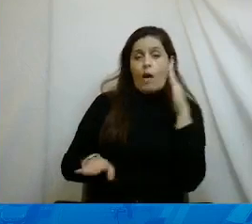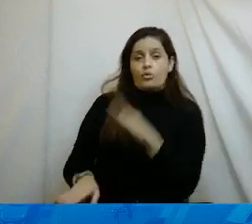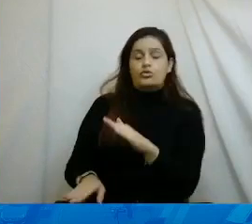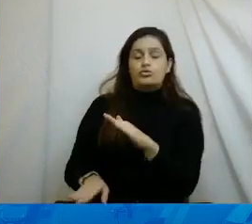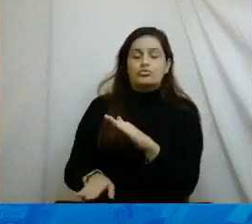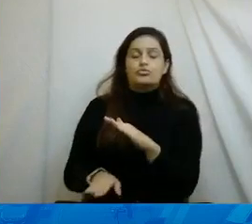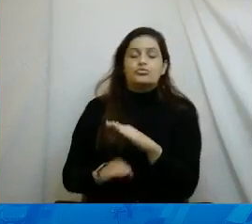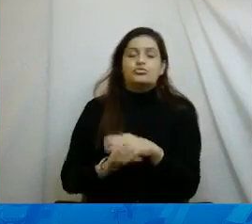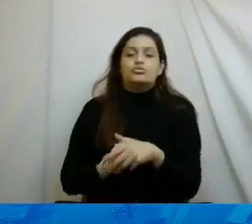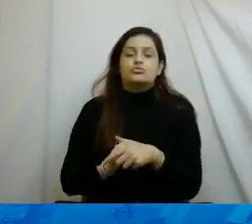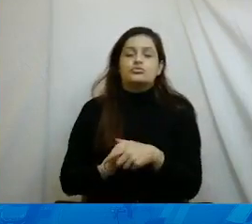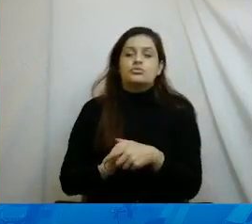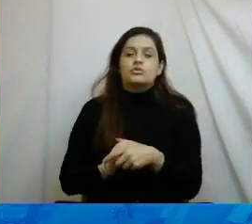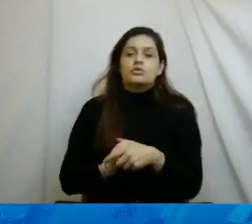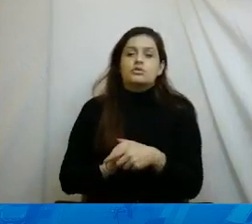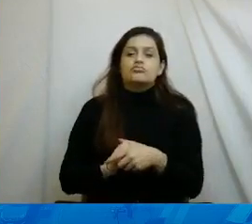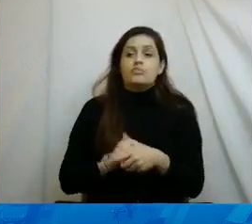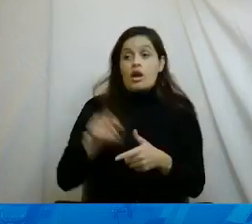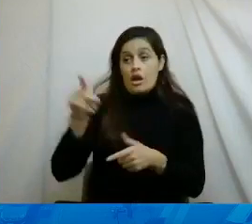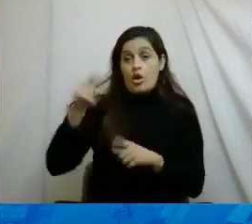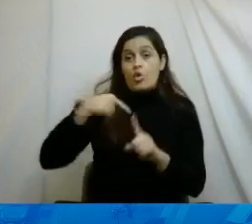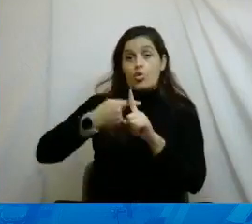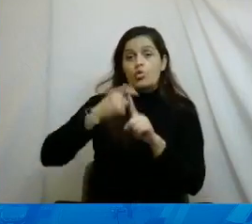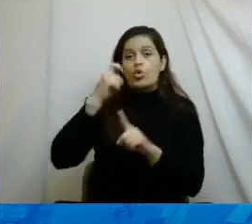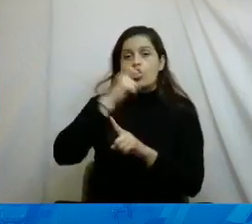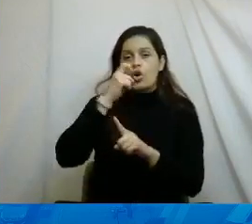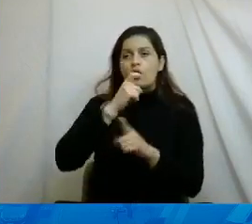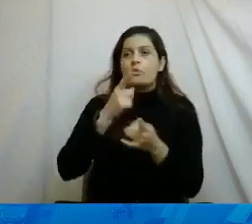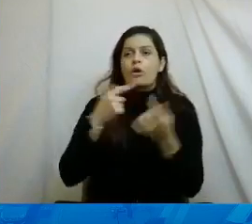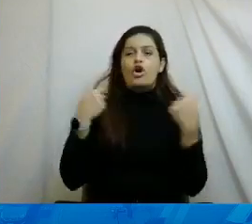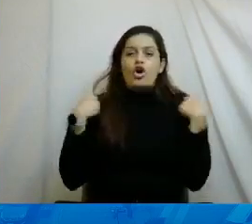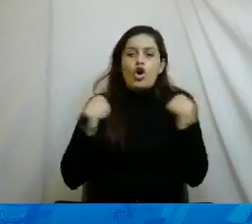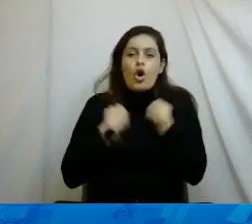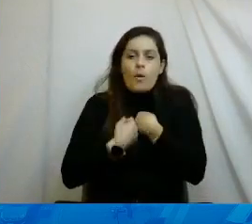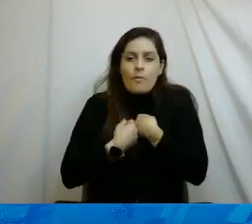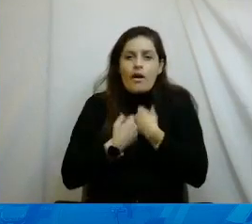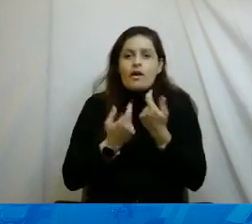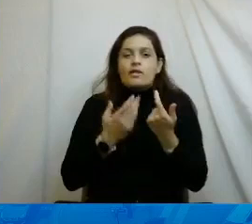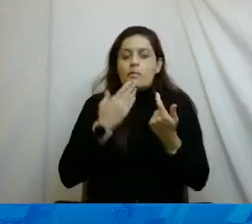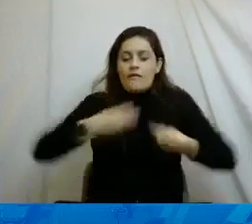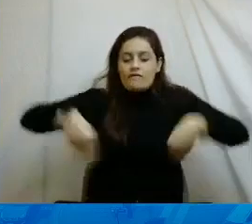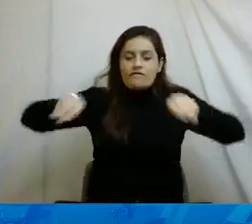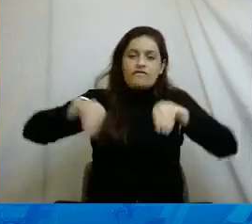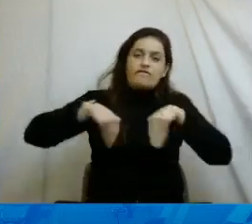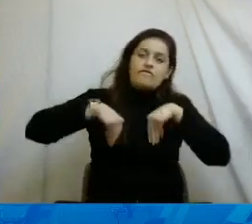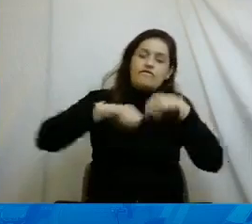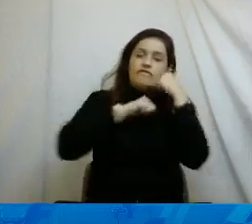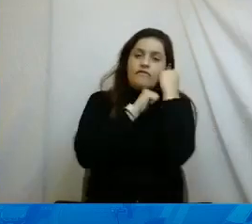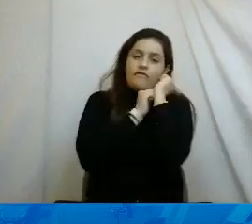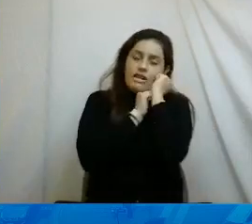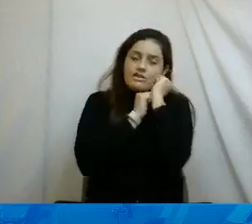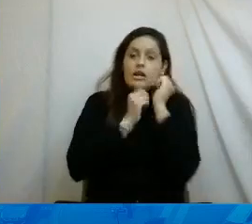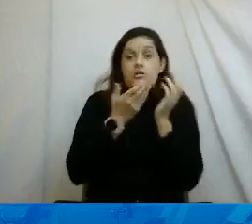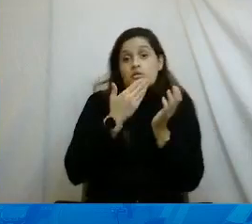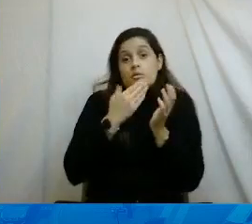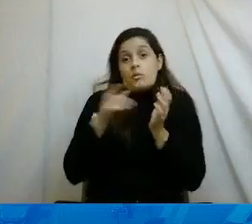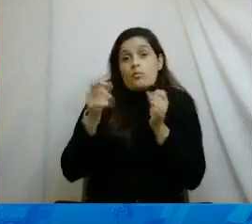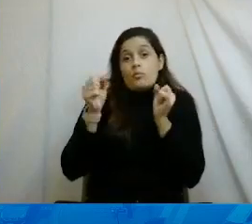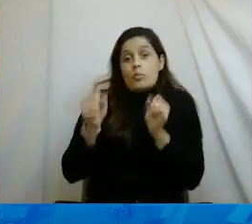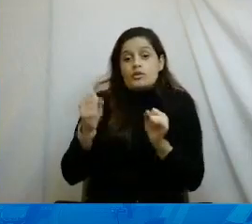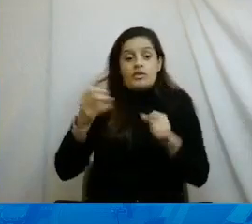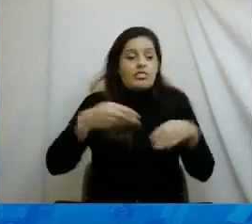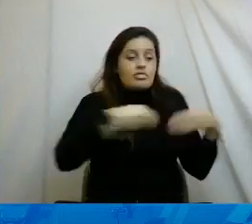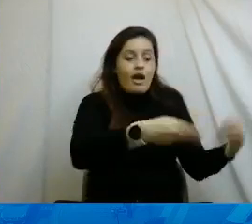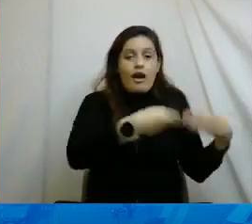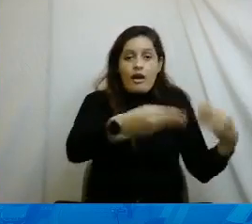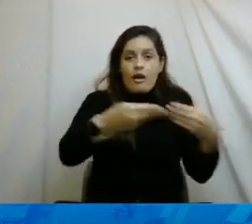están recibiendo ayuda, ya sea con ropa de abrigo, con frazadas, de modo que puedan también ir en ayuda a